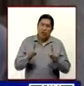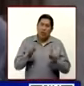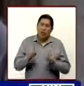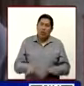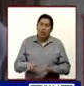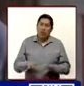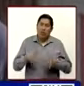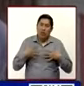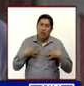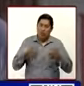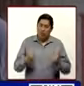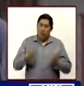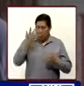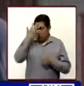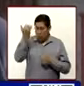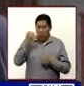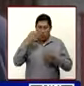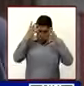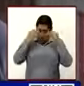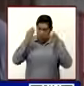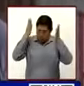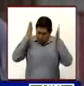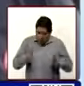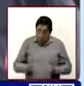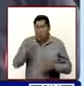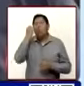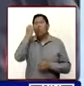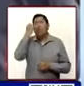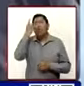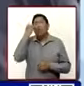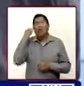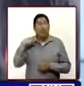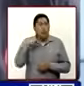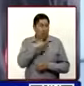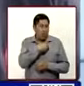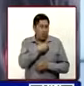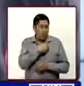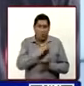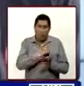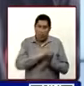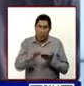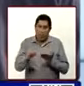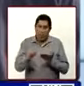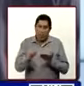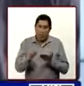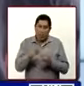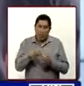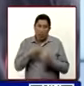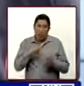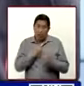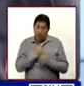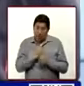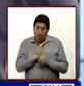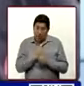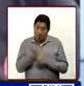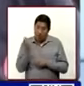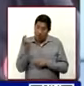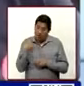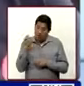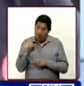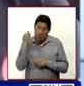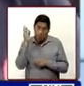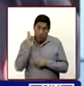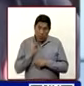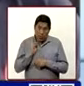probidad de salud, porque los maestros entendemos que el derecho a la jubilación es un derecho y no puede ser una obligación. Por tanto,